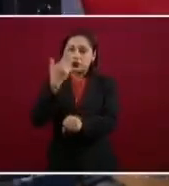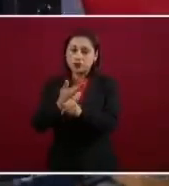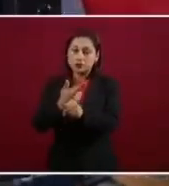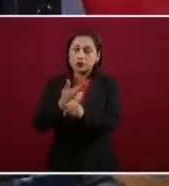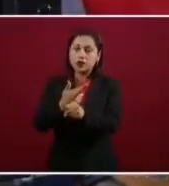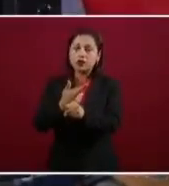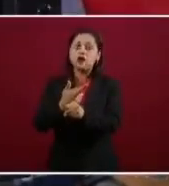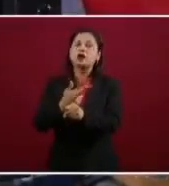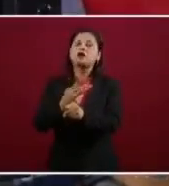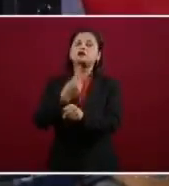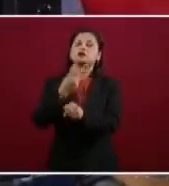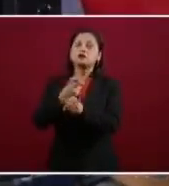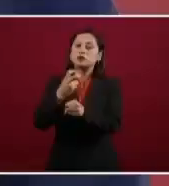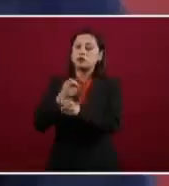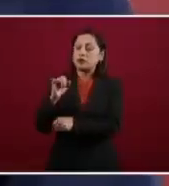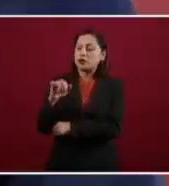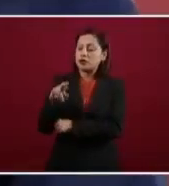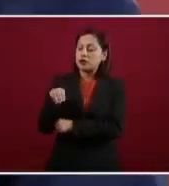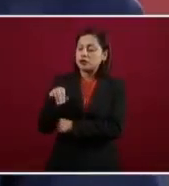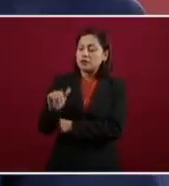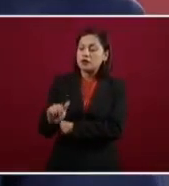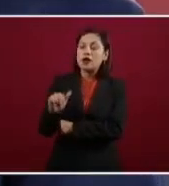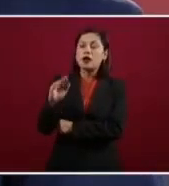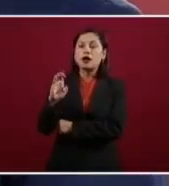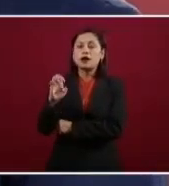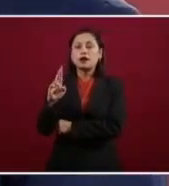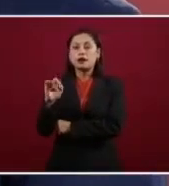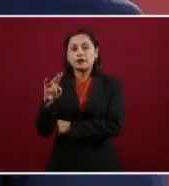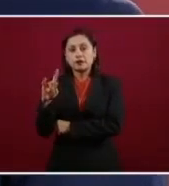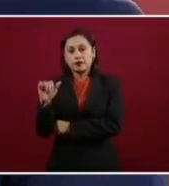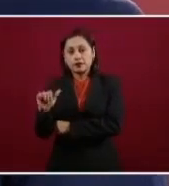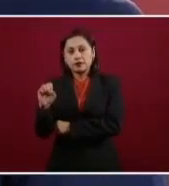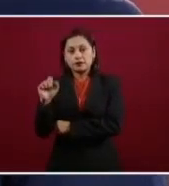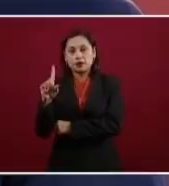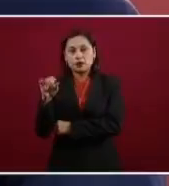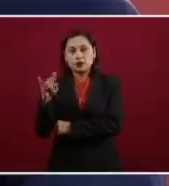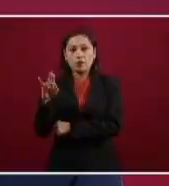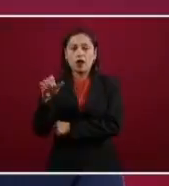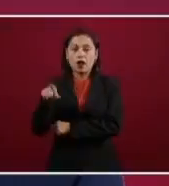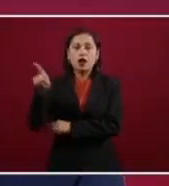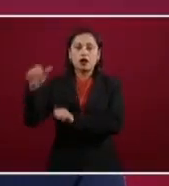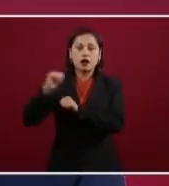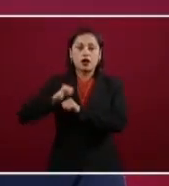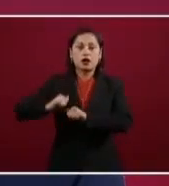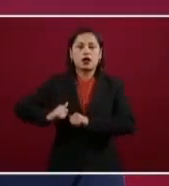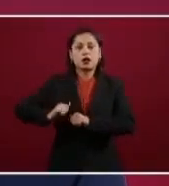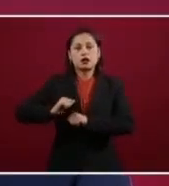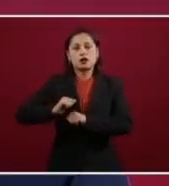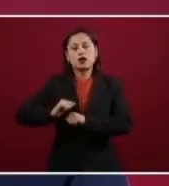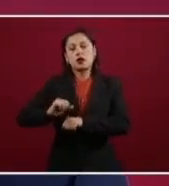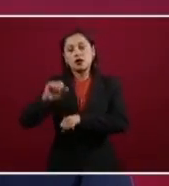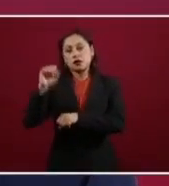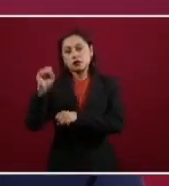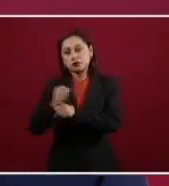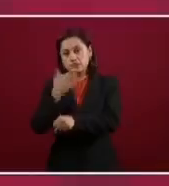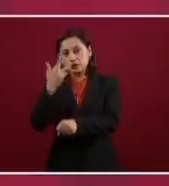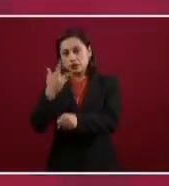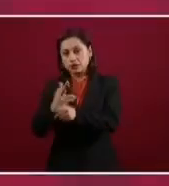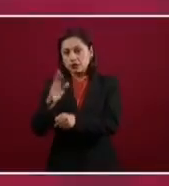y miren dirá sandoval que es la secretaria de la función pública y ya van